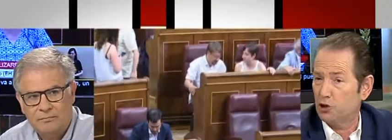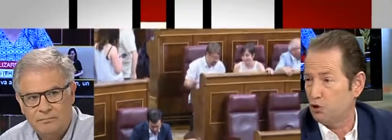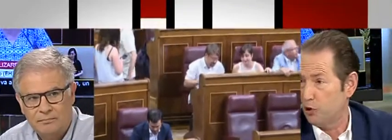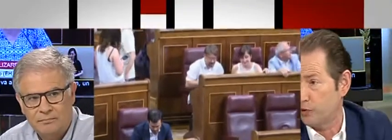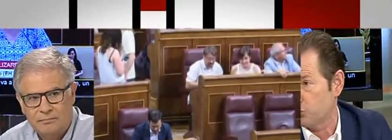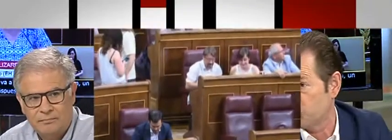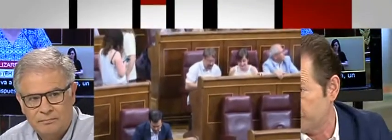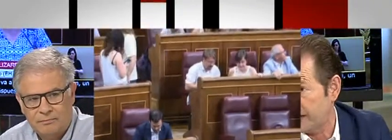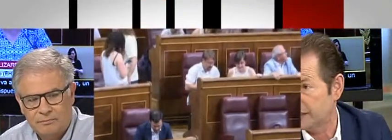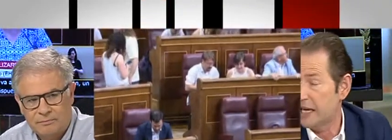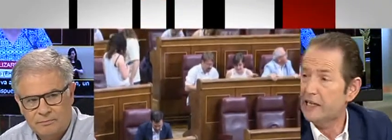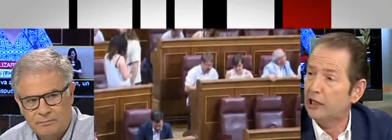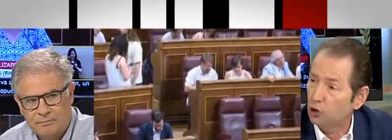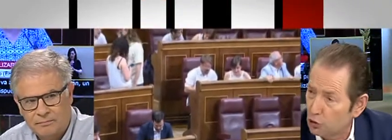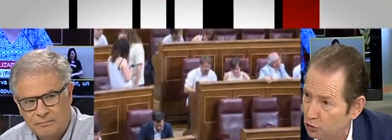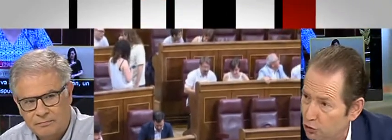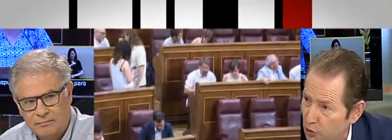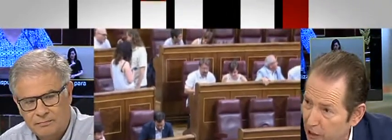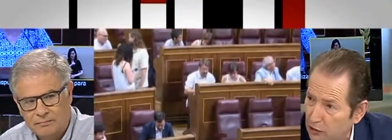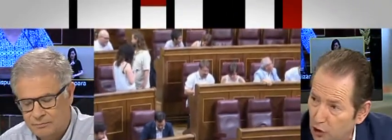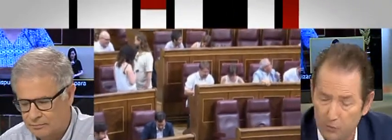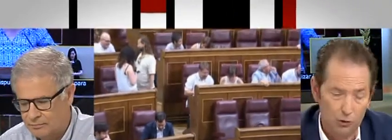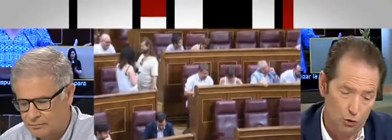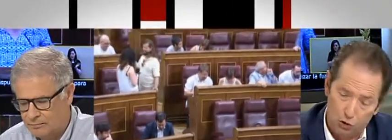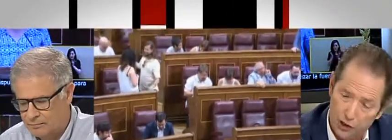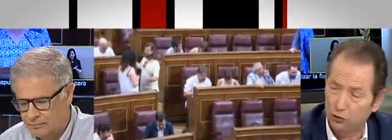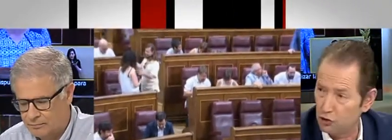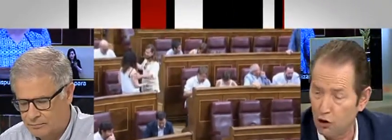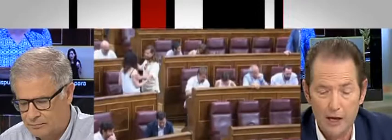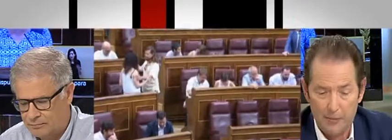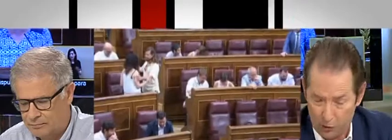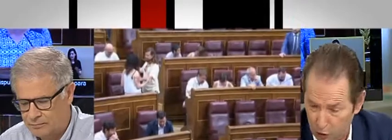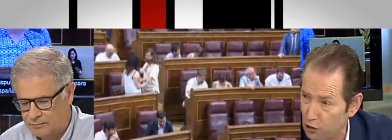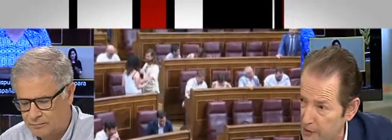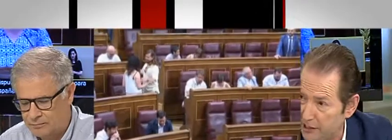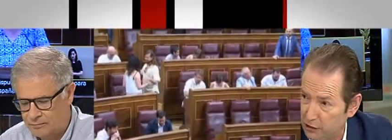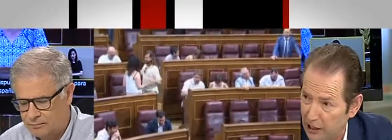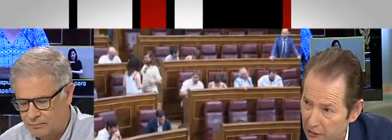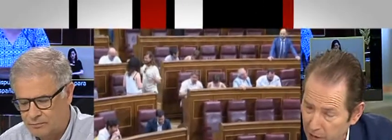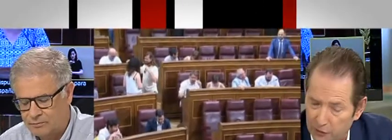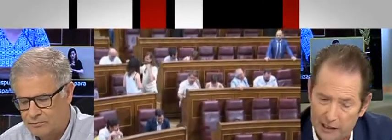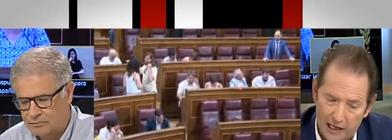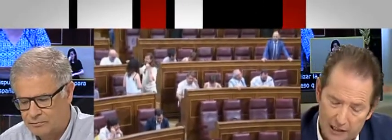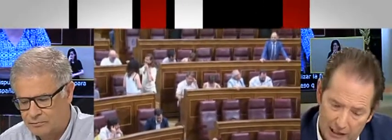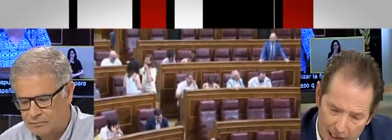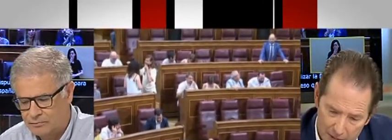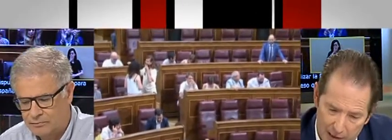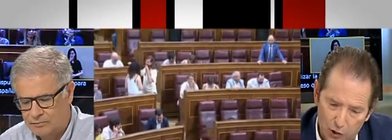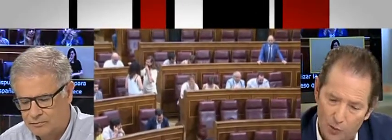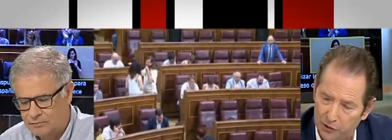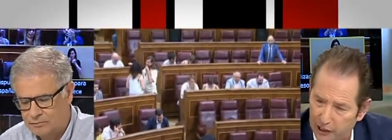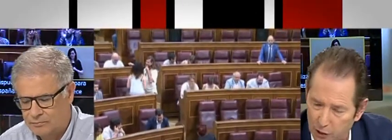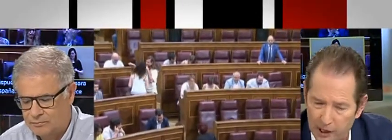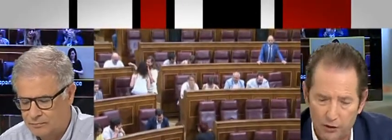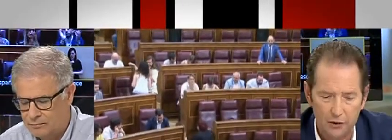autonómicos y 8.000 gobiernos municipales y en todos los gobiernos autonómicos como si otros no pero en todos los niveles y con el gobierno central en el gran nivel